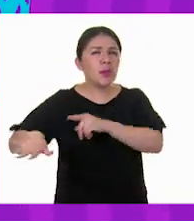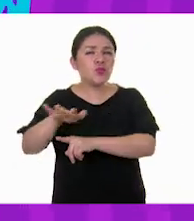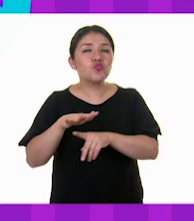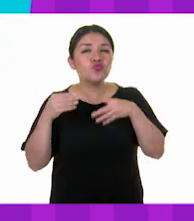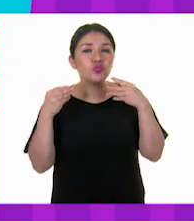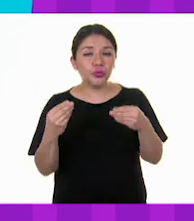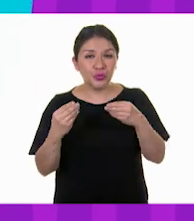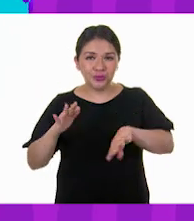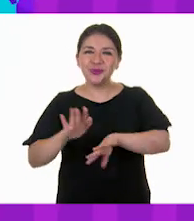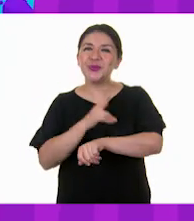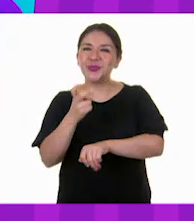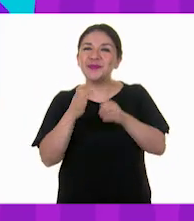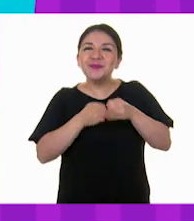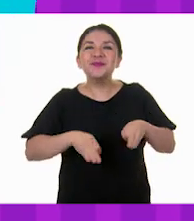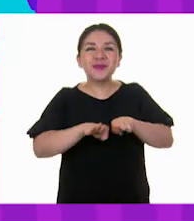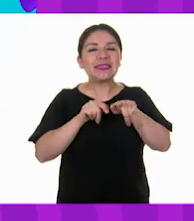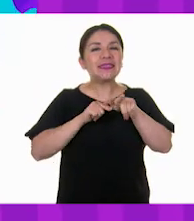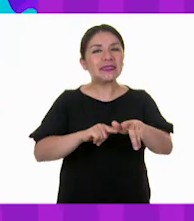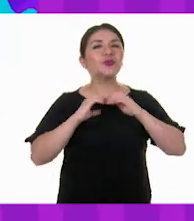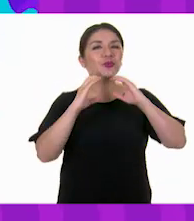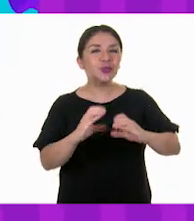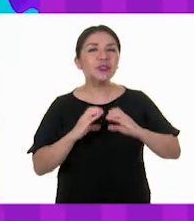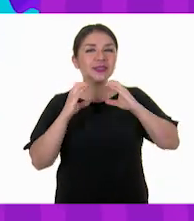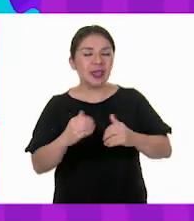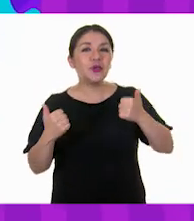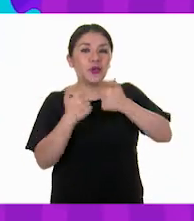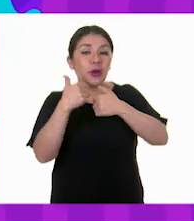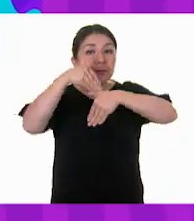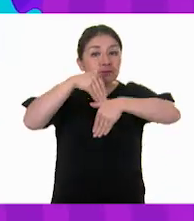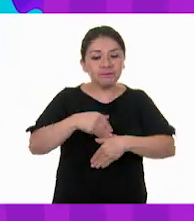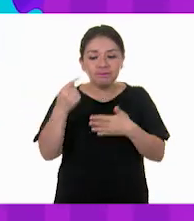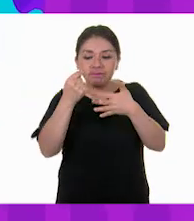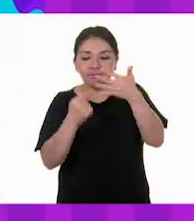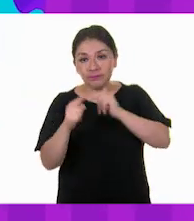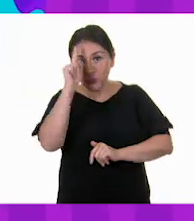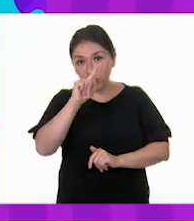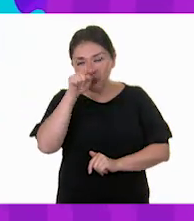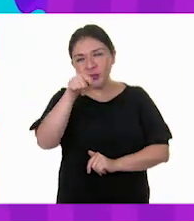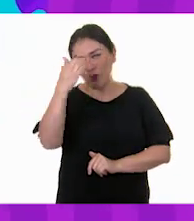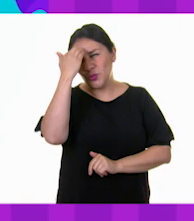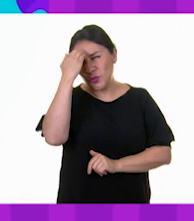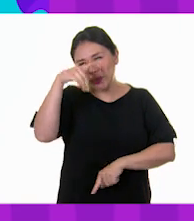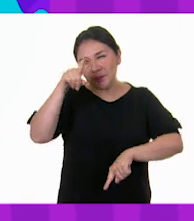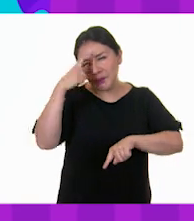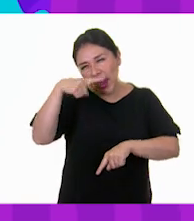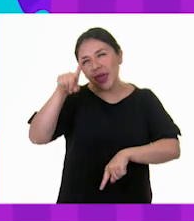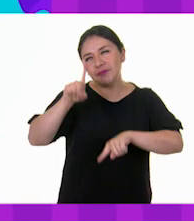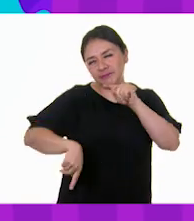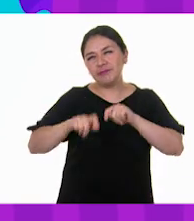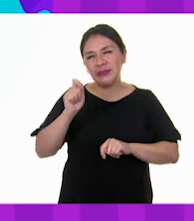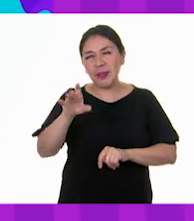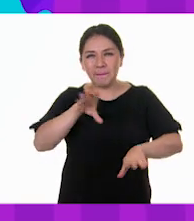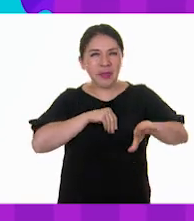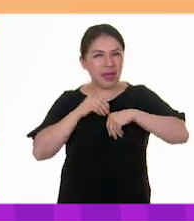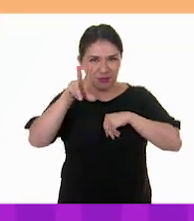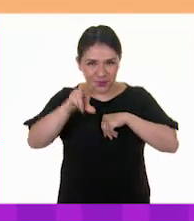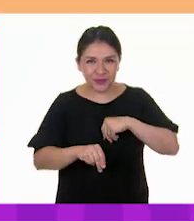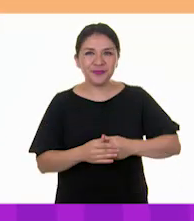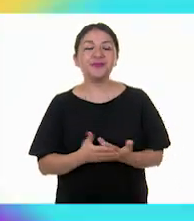las personas. Por eso hay que continuar cuidándonos siguiendo las buenas prácticas que ya todos conocemos para evitar